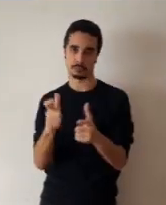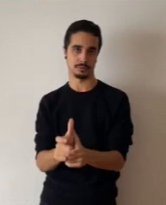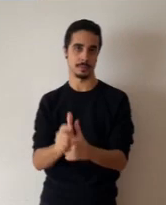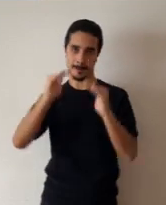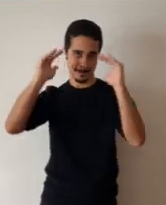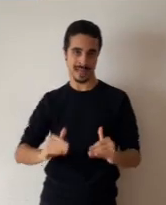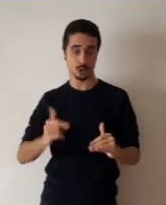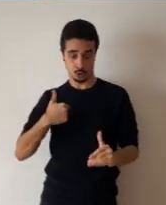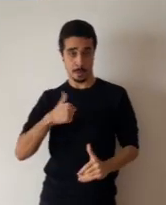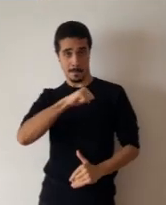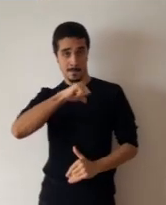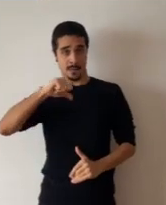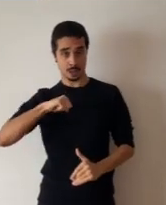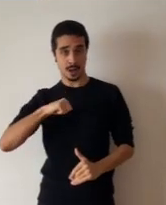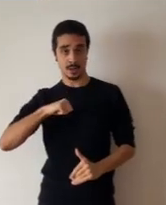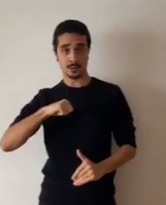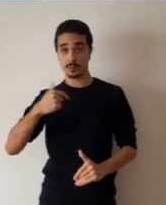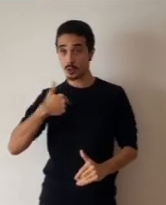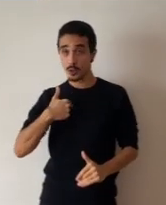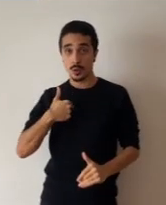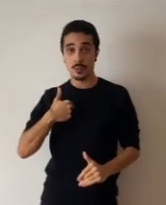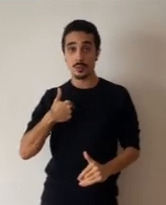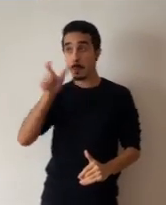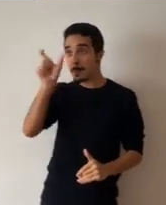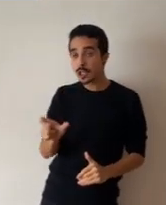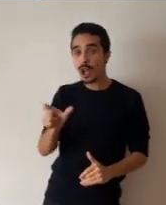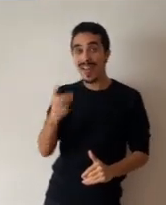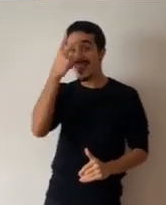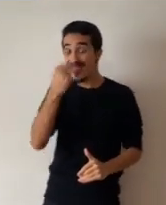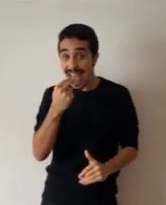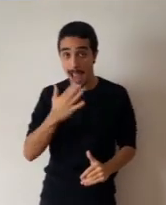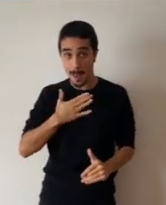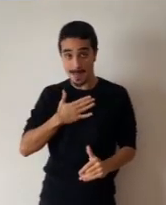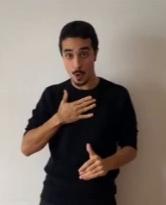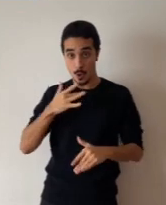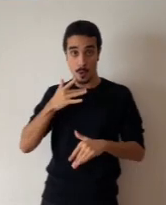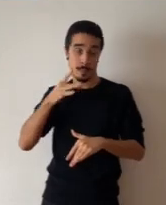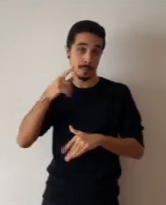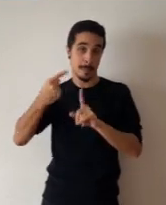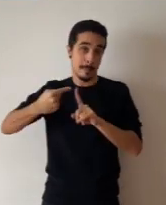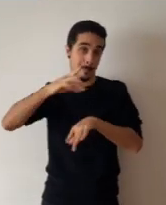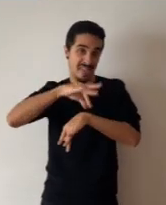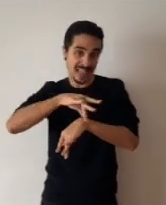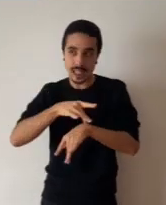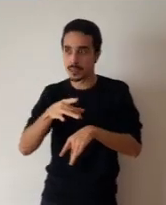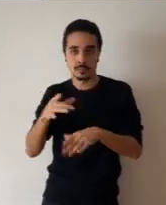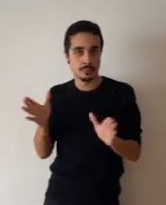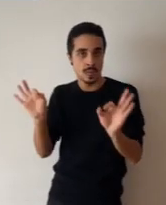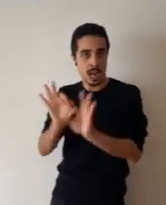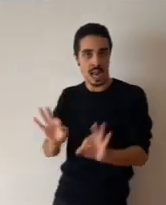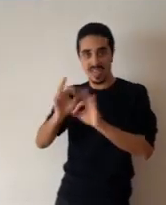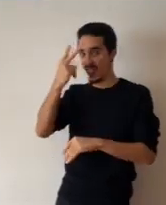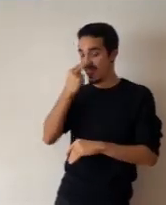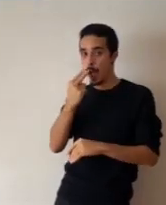muy pequeñas. O sea, yo personalmente, yo no tengo ninguna persona que esté ciega, ¿sí? Y si